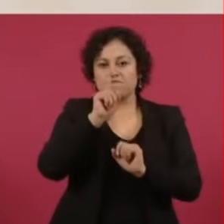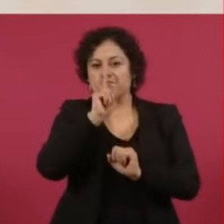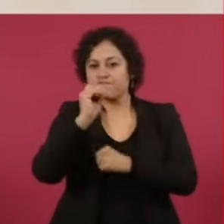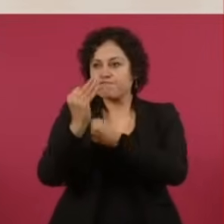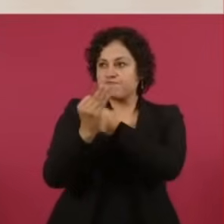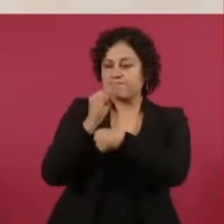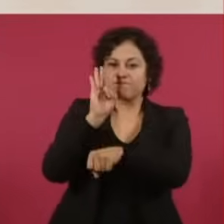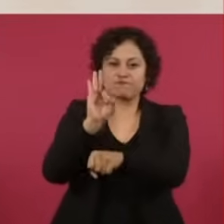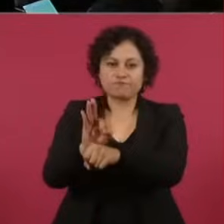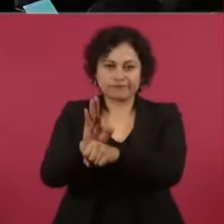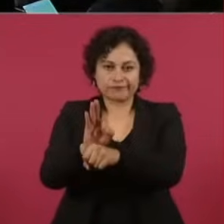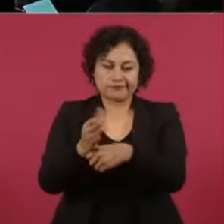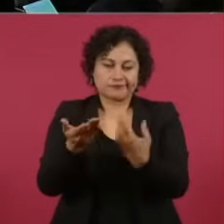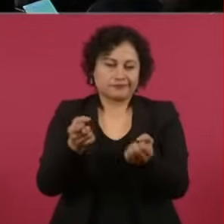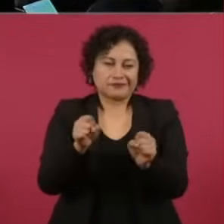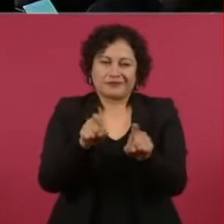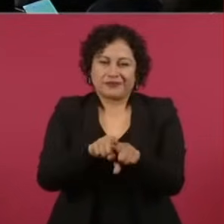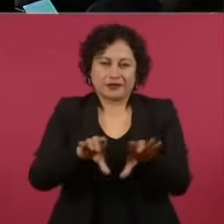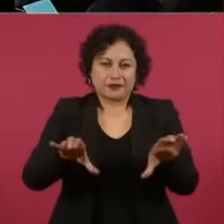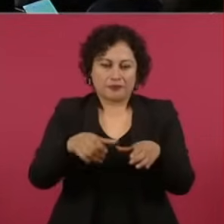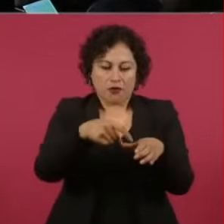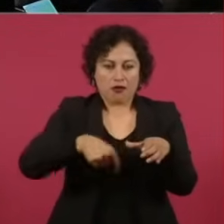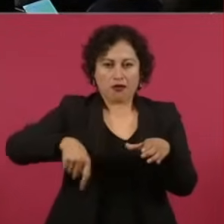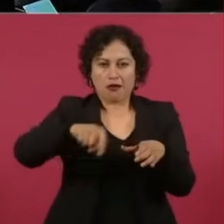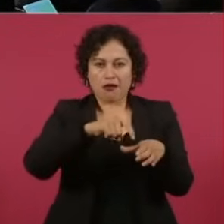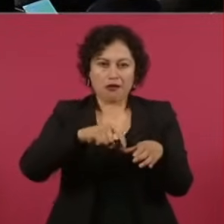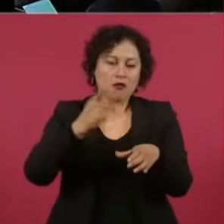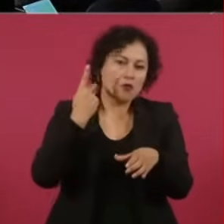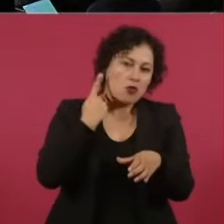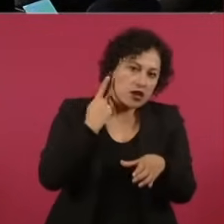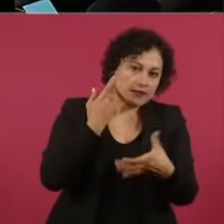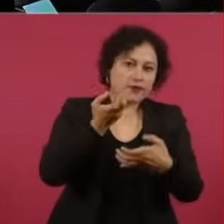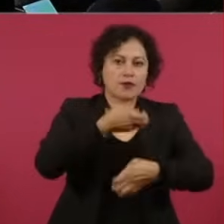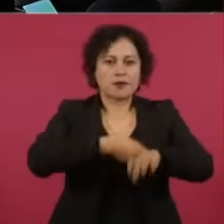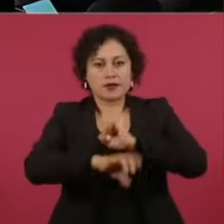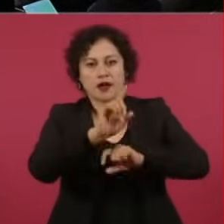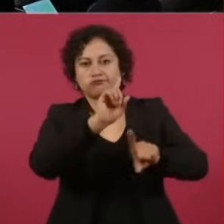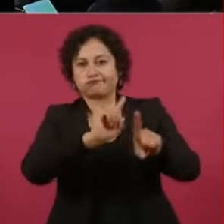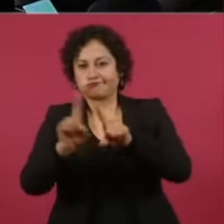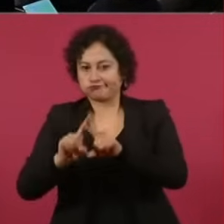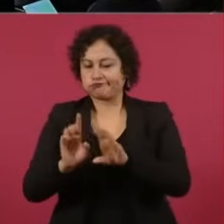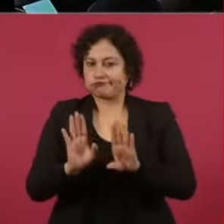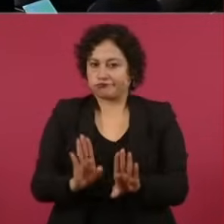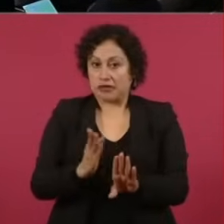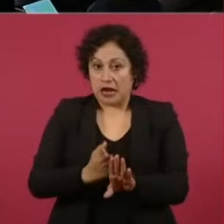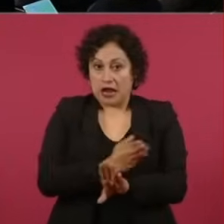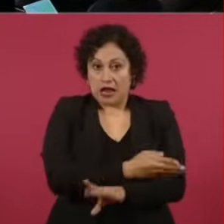Y se quedaban con el presupuesto. No solo se quedaban con